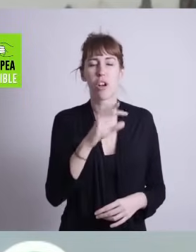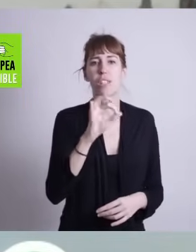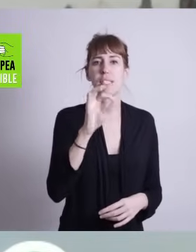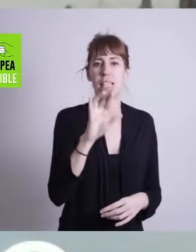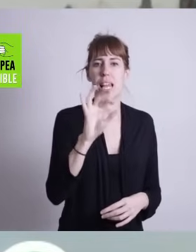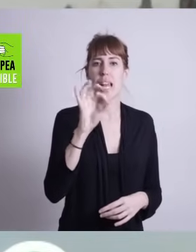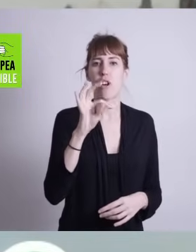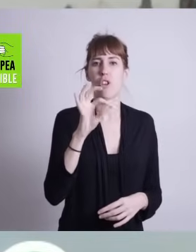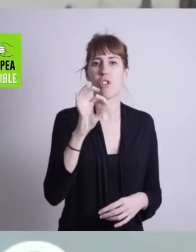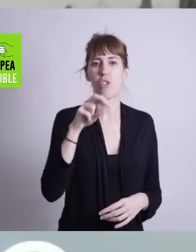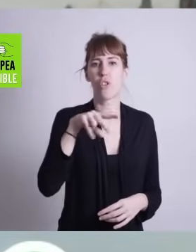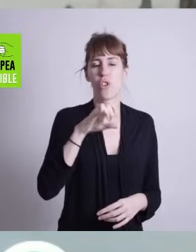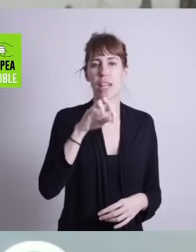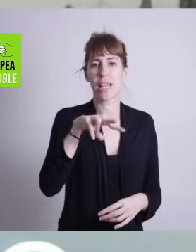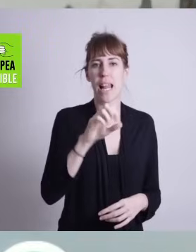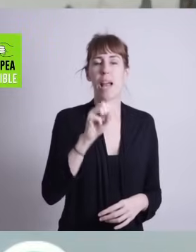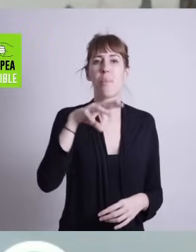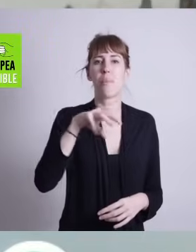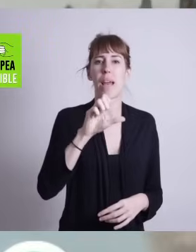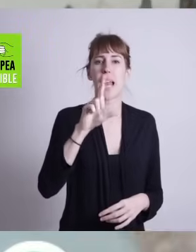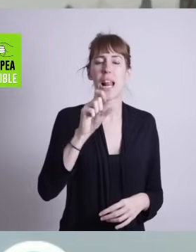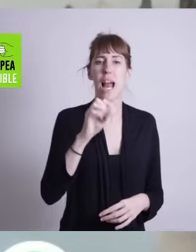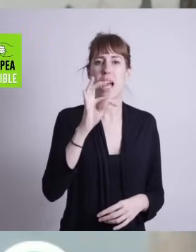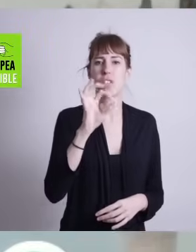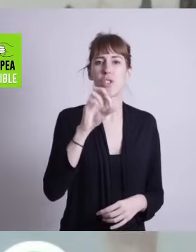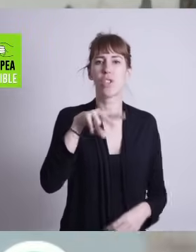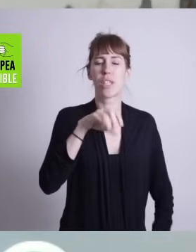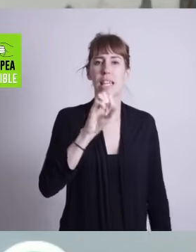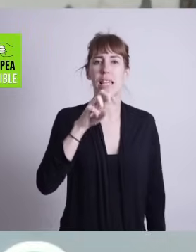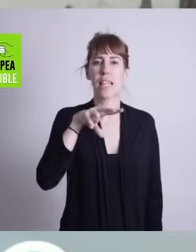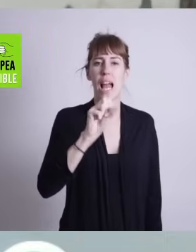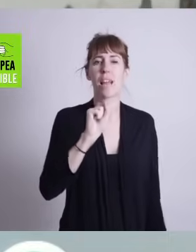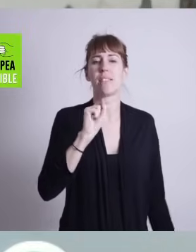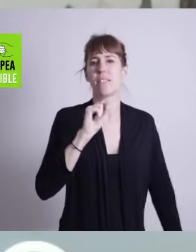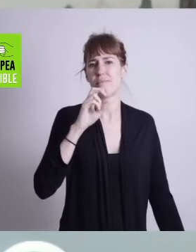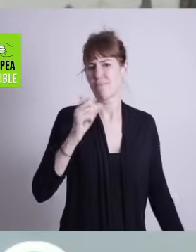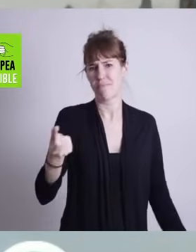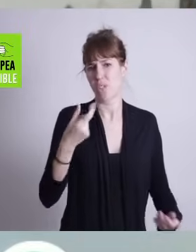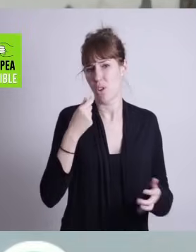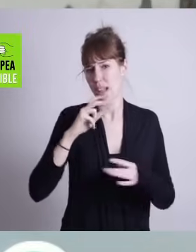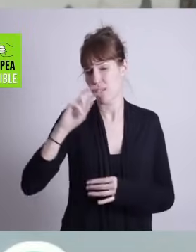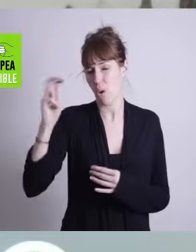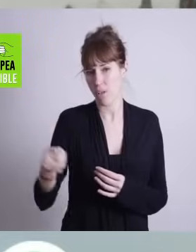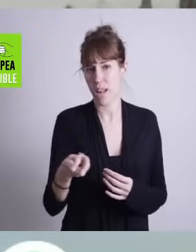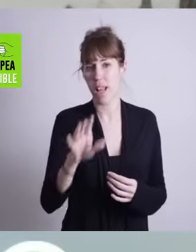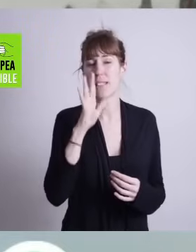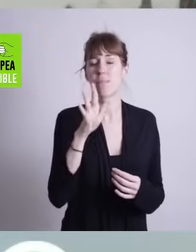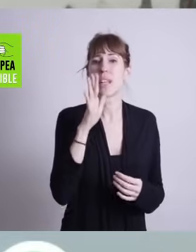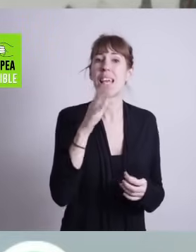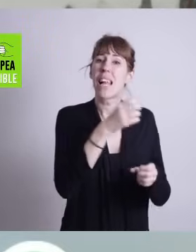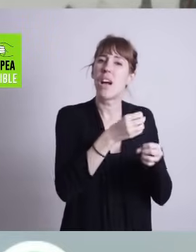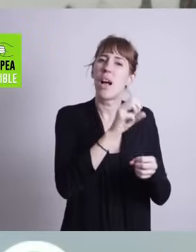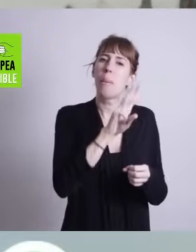de melatonina, etcétera, etcétera, acetilcolina y otras inas, como siempre digo, es decir, otras drogas, porque en realidad la glándula